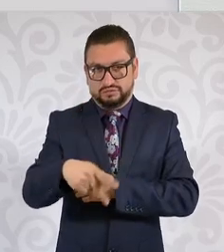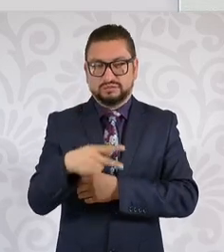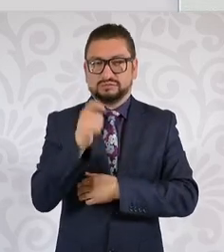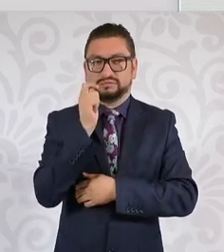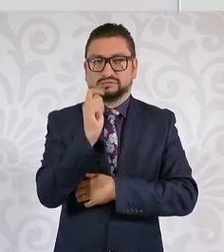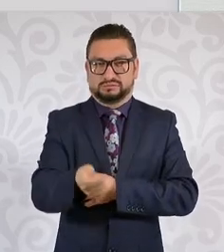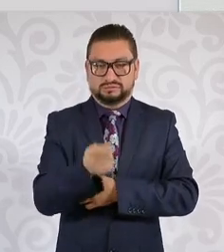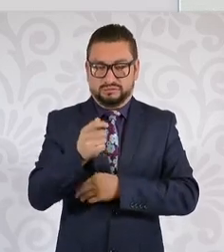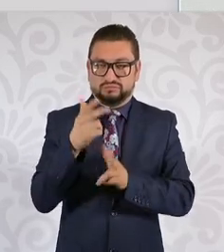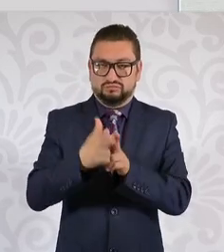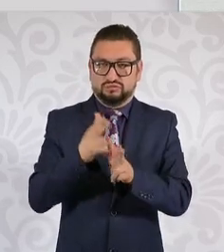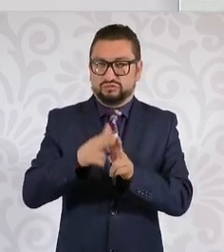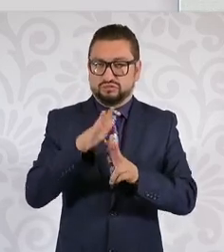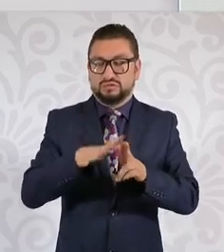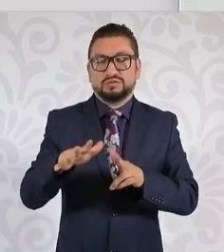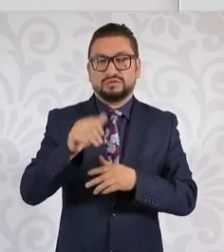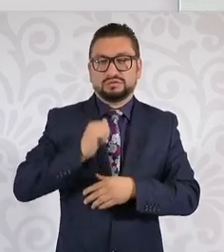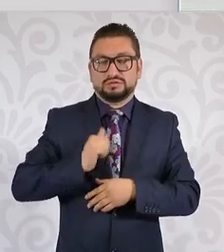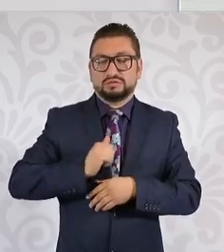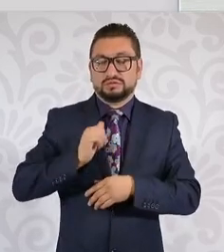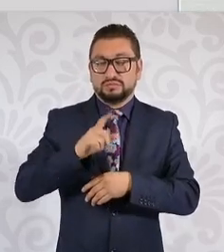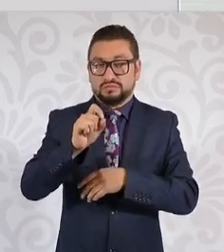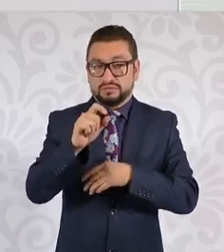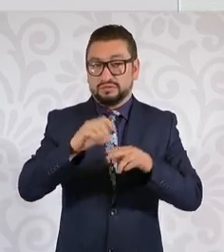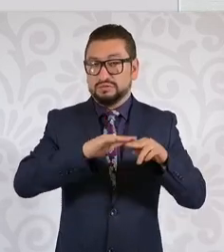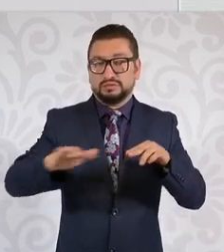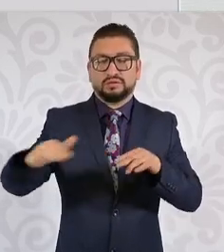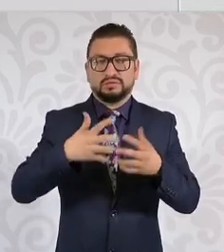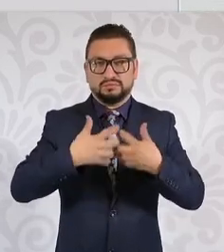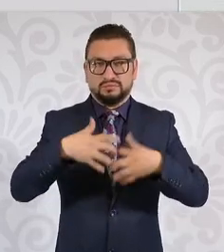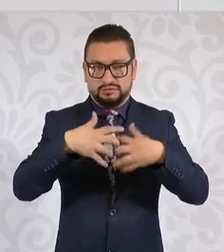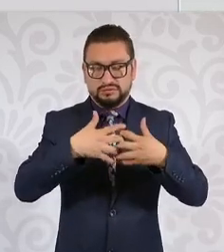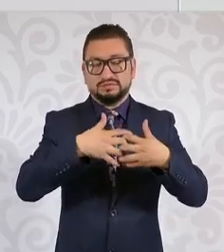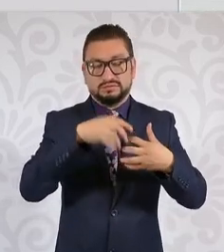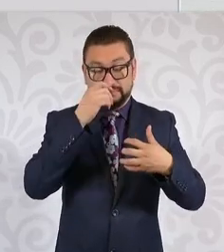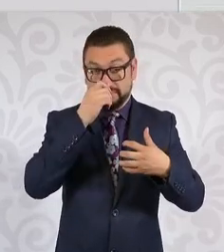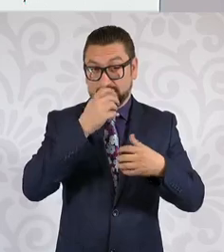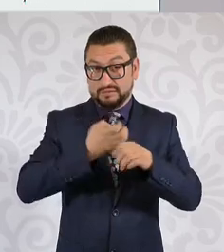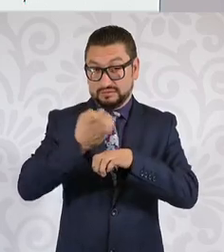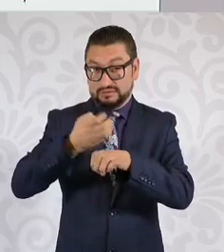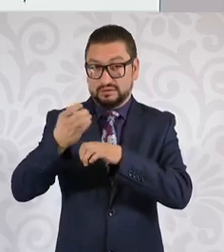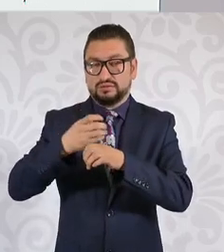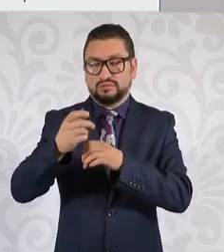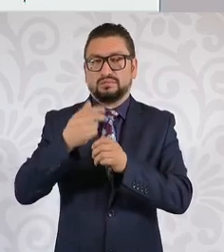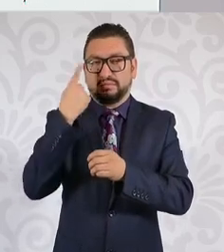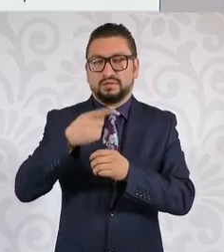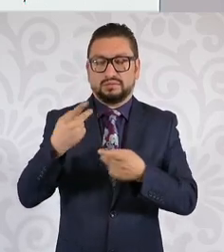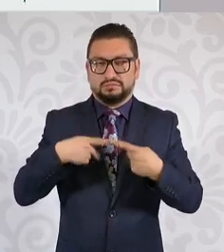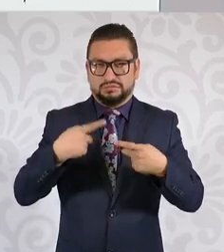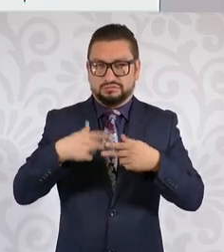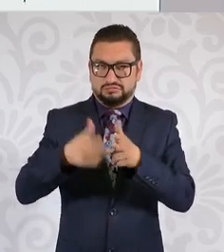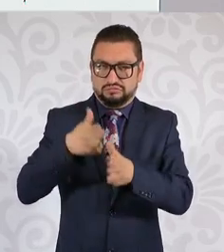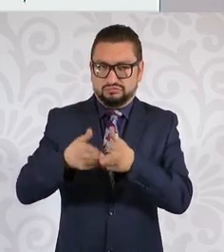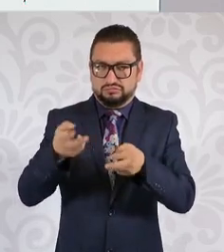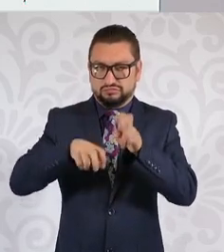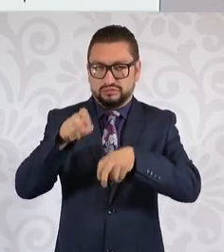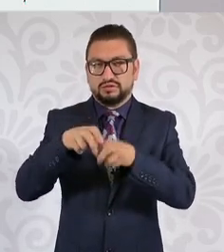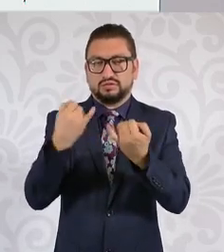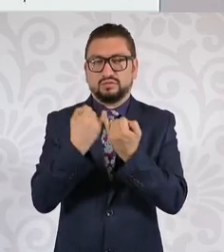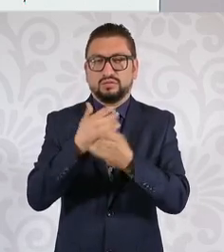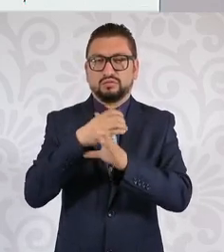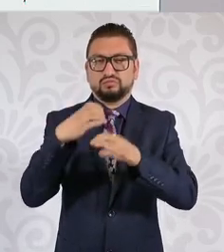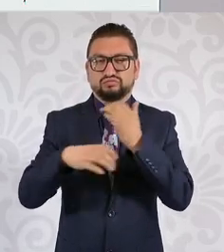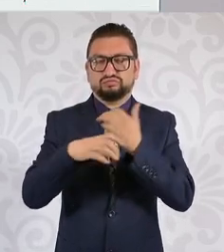quiere decir que la mayor parte del siglo XX operó una empresa pública, estatal, los servicios de pasajero y los servicios de carga en nuestras vías